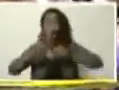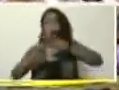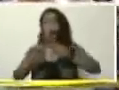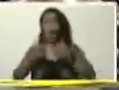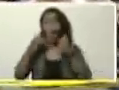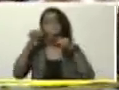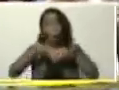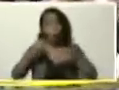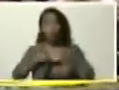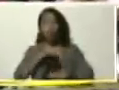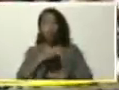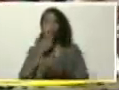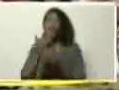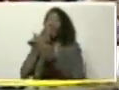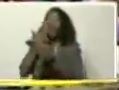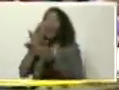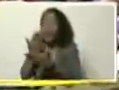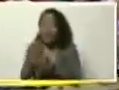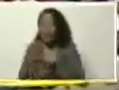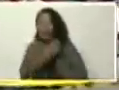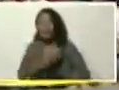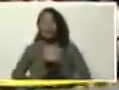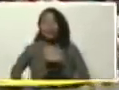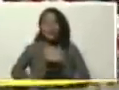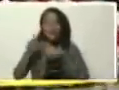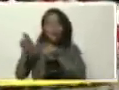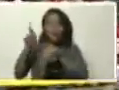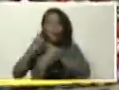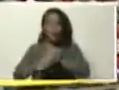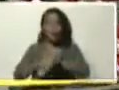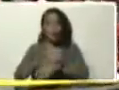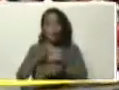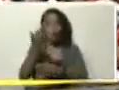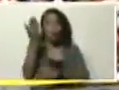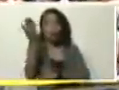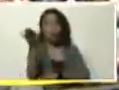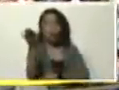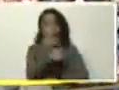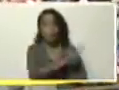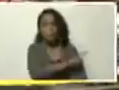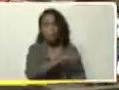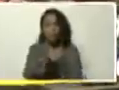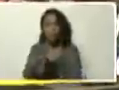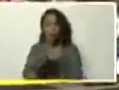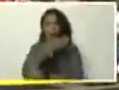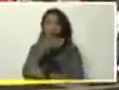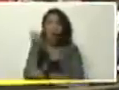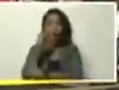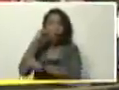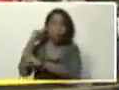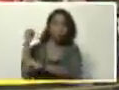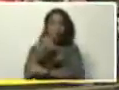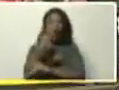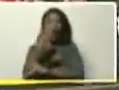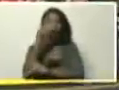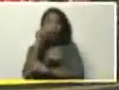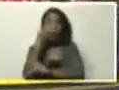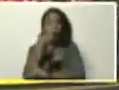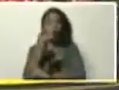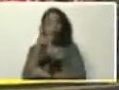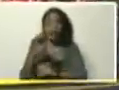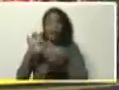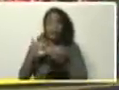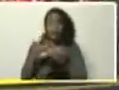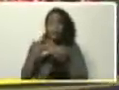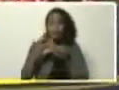hoy agradecemos, presidente, que para ese momento usted mandó uno de sus mejores hombres. Usted se desprendió de